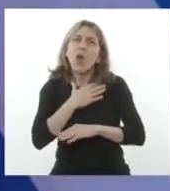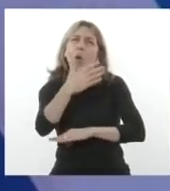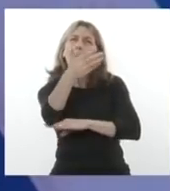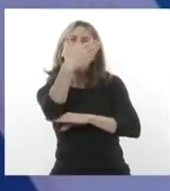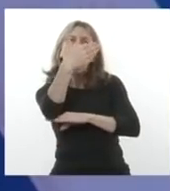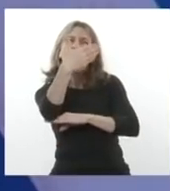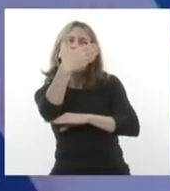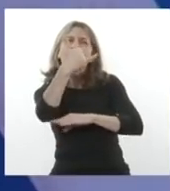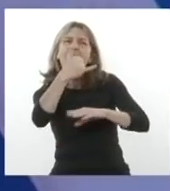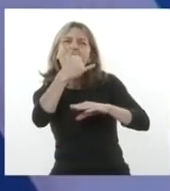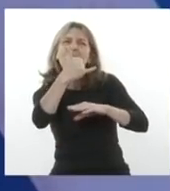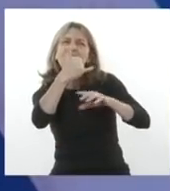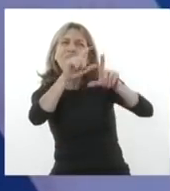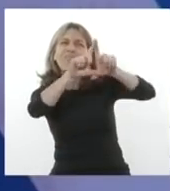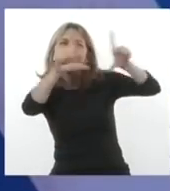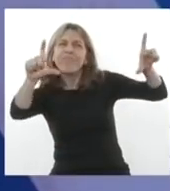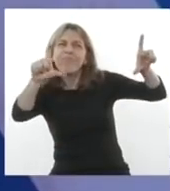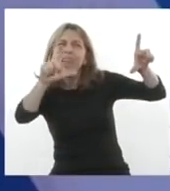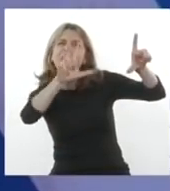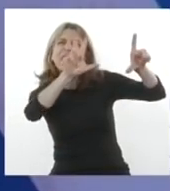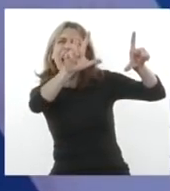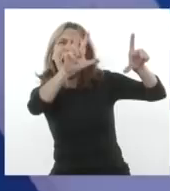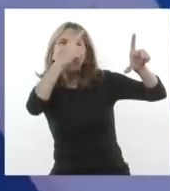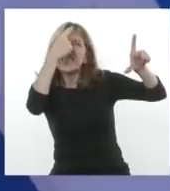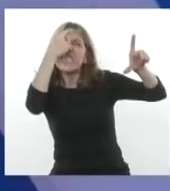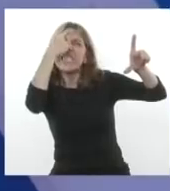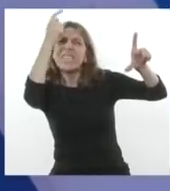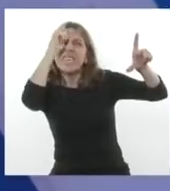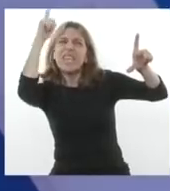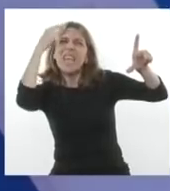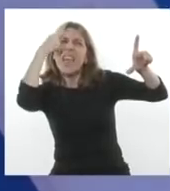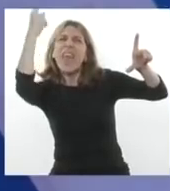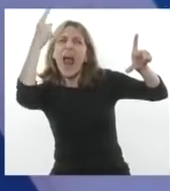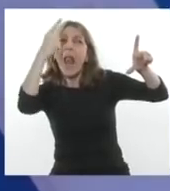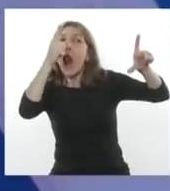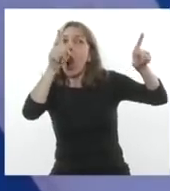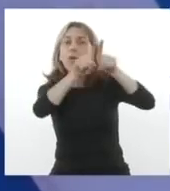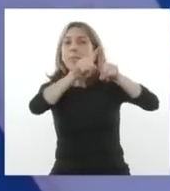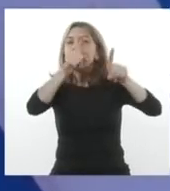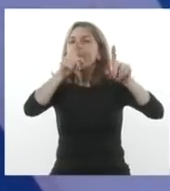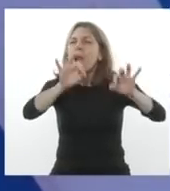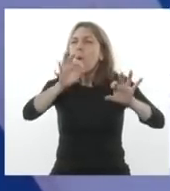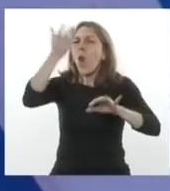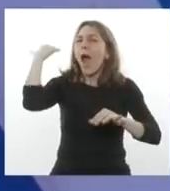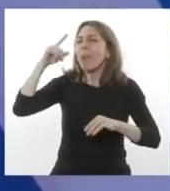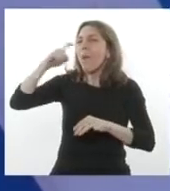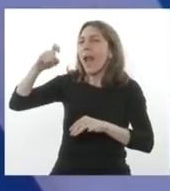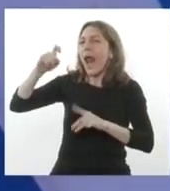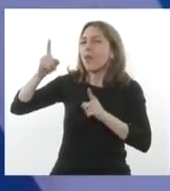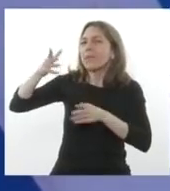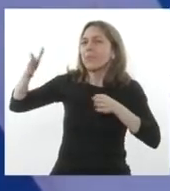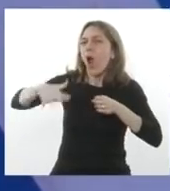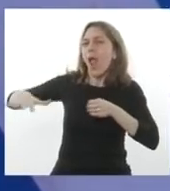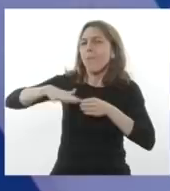tres grandes ideales, que seguramente Belgrano tuvo en cuenta, porque Belgrano, como muchos de su época, fue